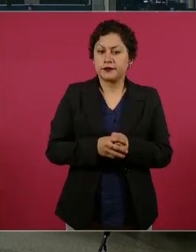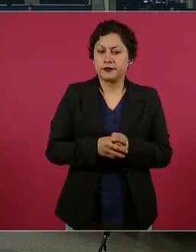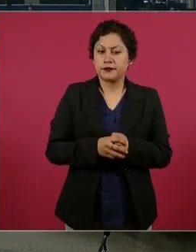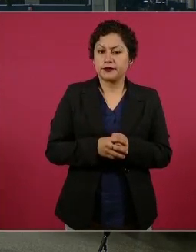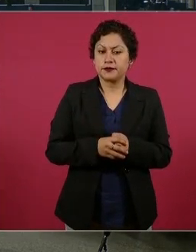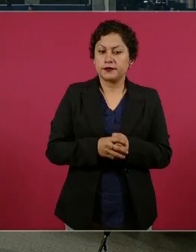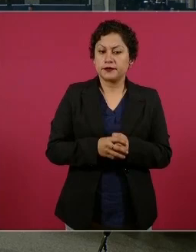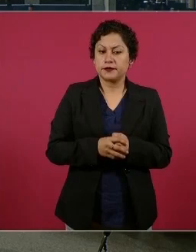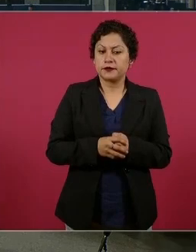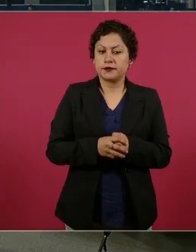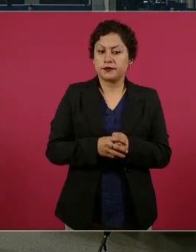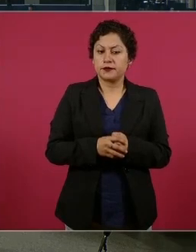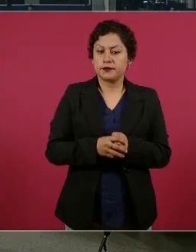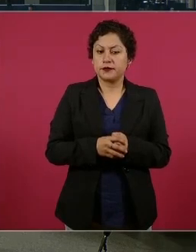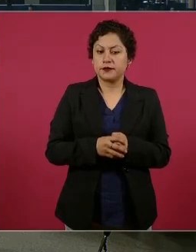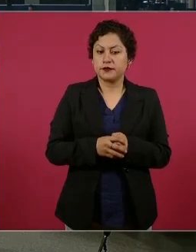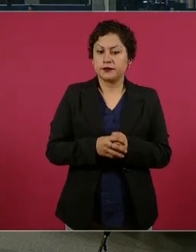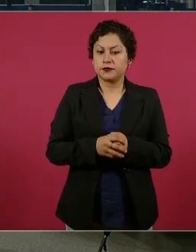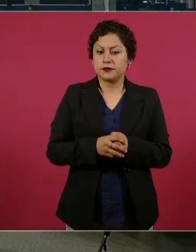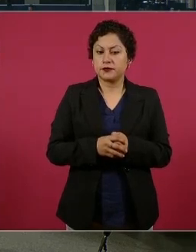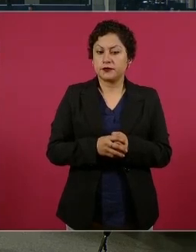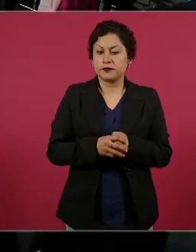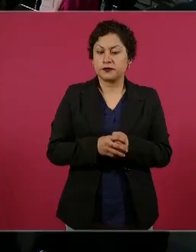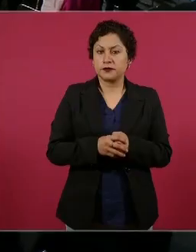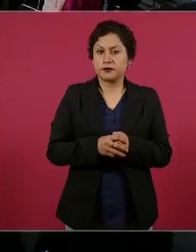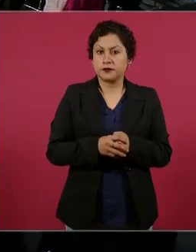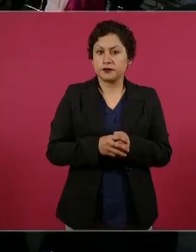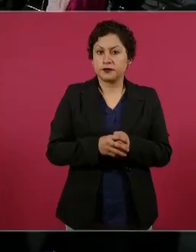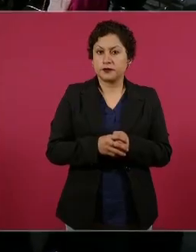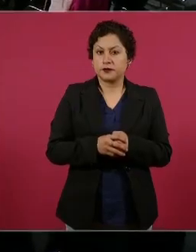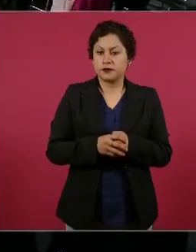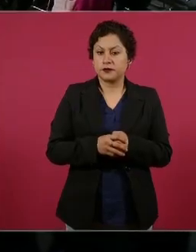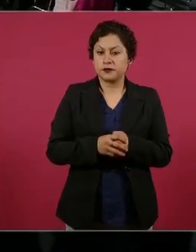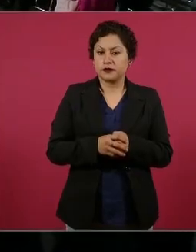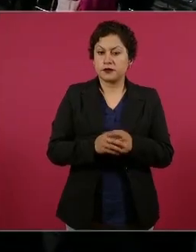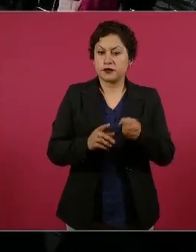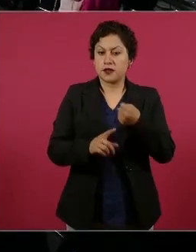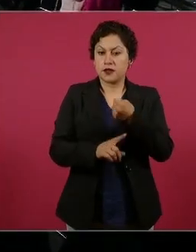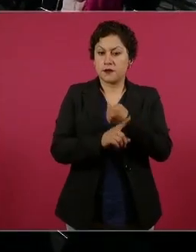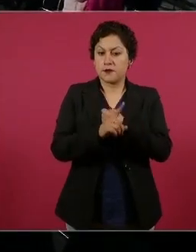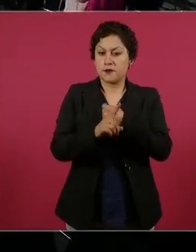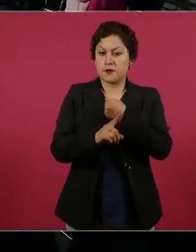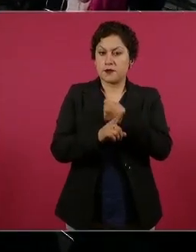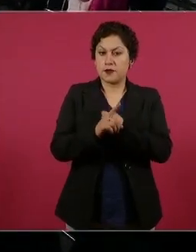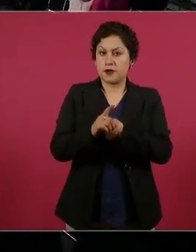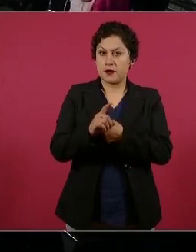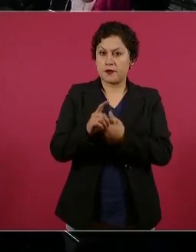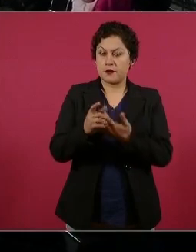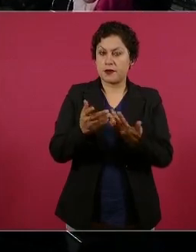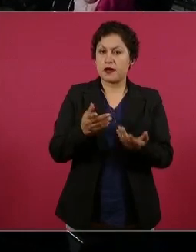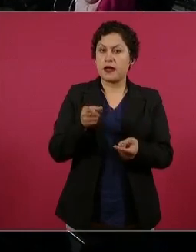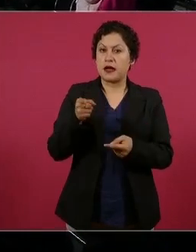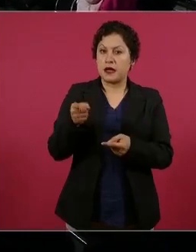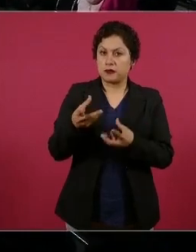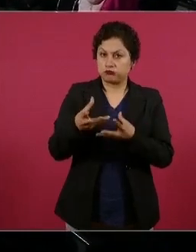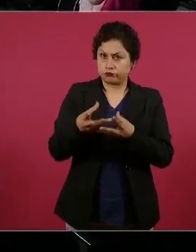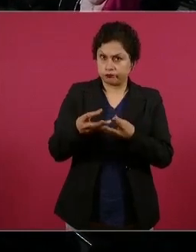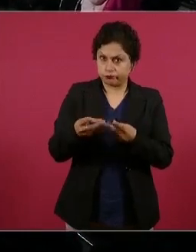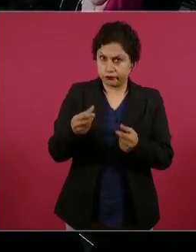se va a resolver pronto. Sí, esta misma semana empieza ese asunto. Sí,